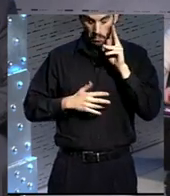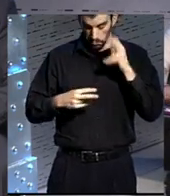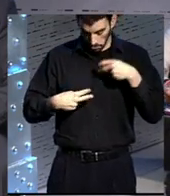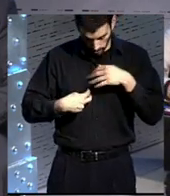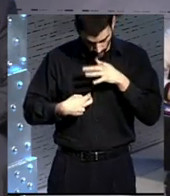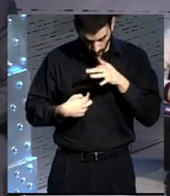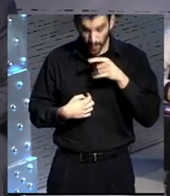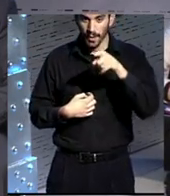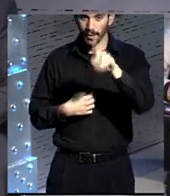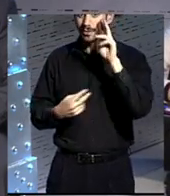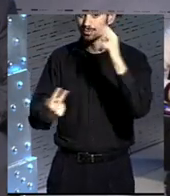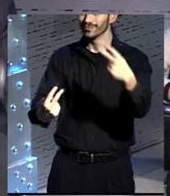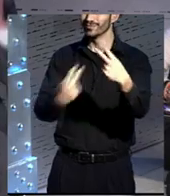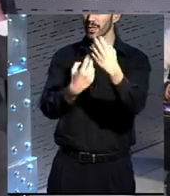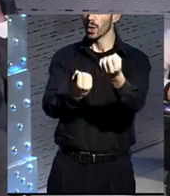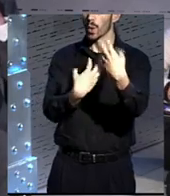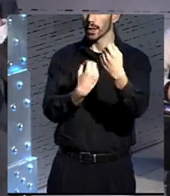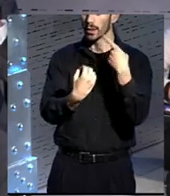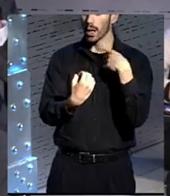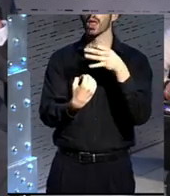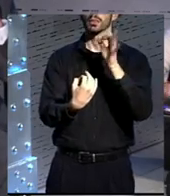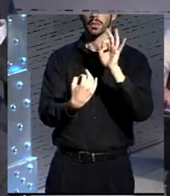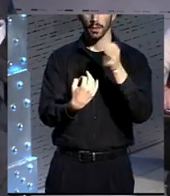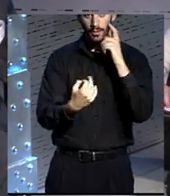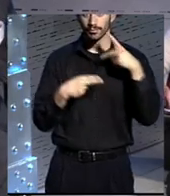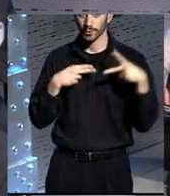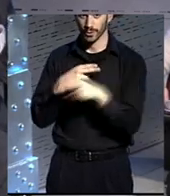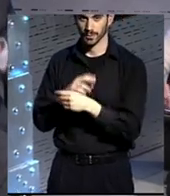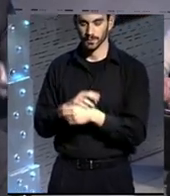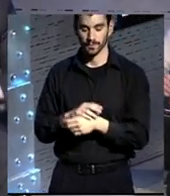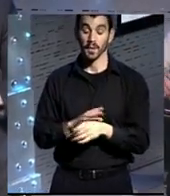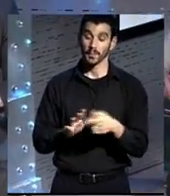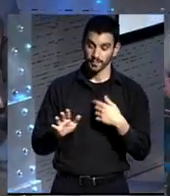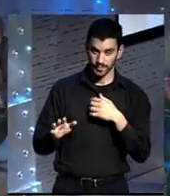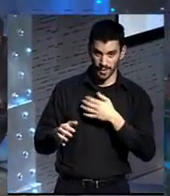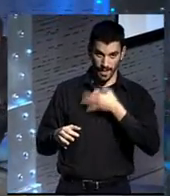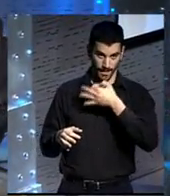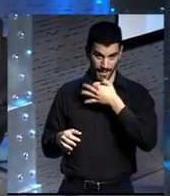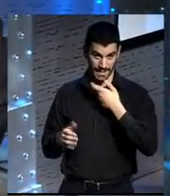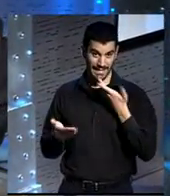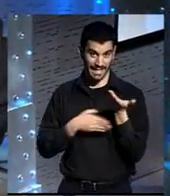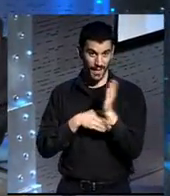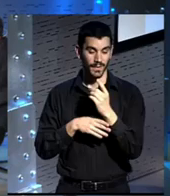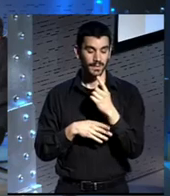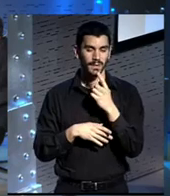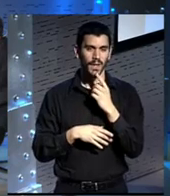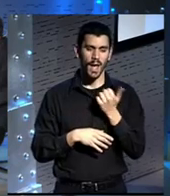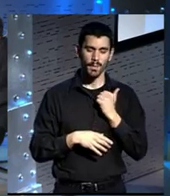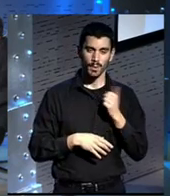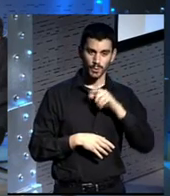a ellos. Es importantísimo para nosotros. Bueno, hablamos de Twitter. Voy a aprovechar para plantear una de las preguntas que nos envían a través del